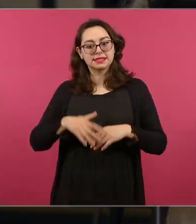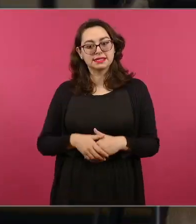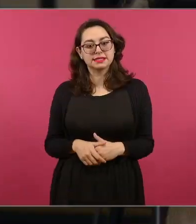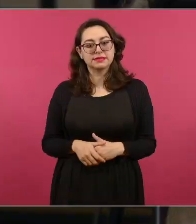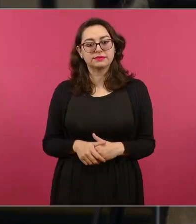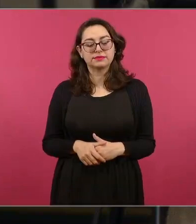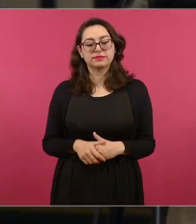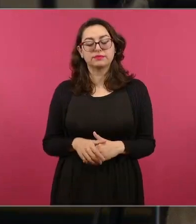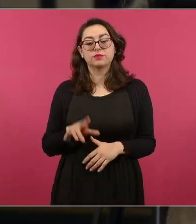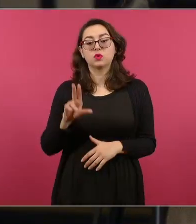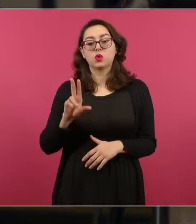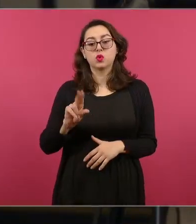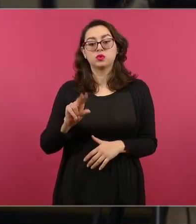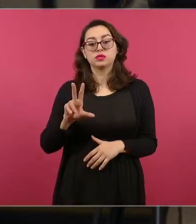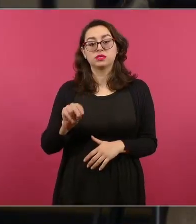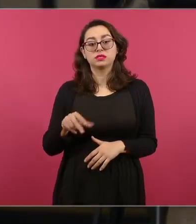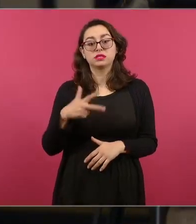tiene